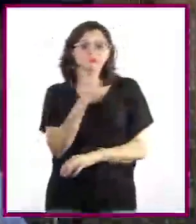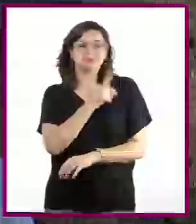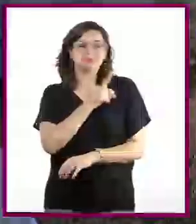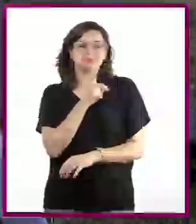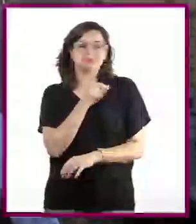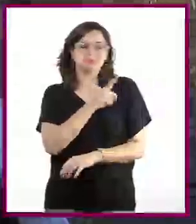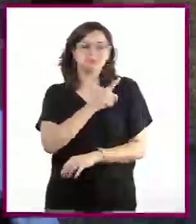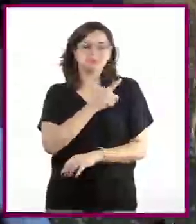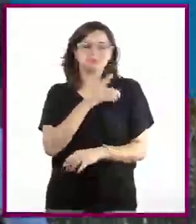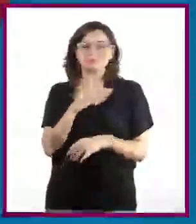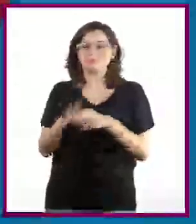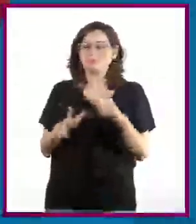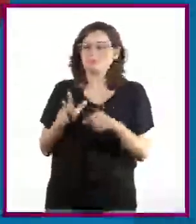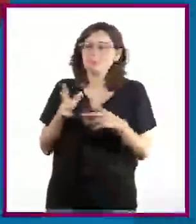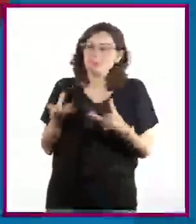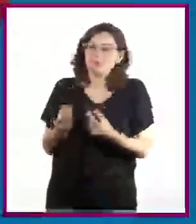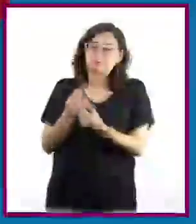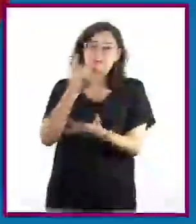del ganado.